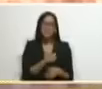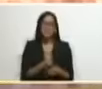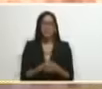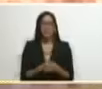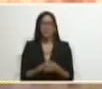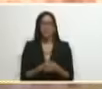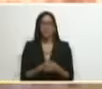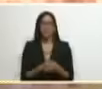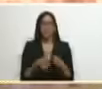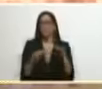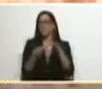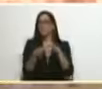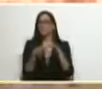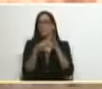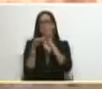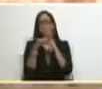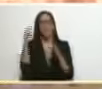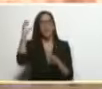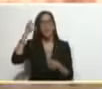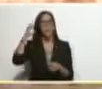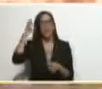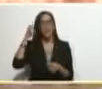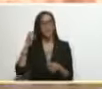la élite de la Unión Europea,